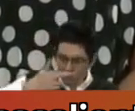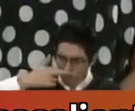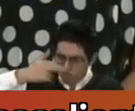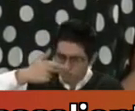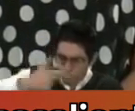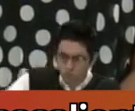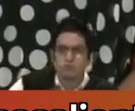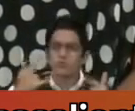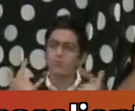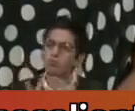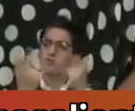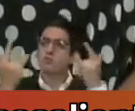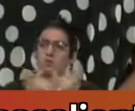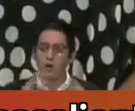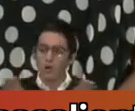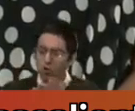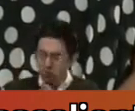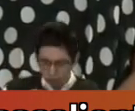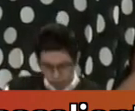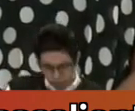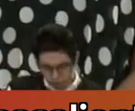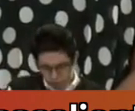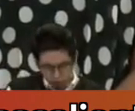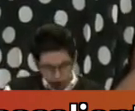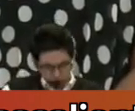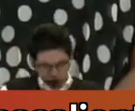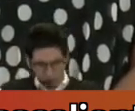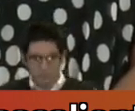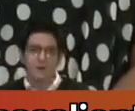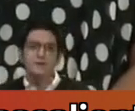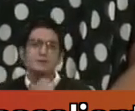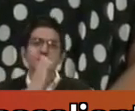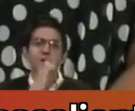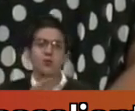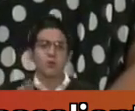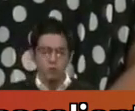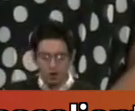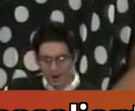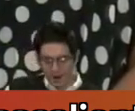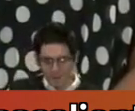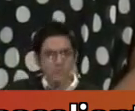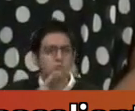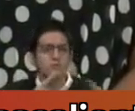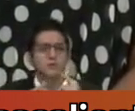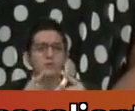que a diario realiza la mandataria estatal y gran parte de su equipo.